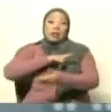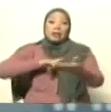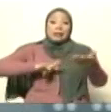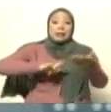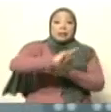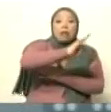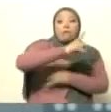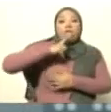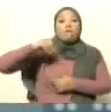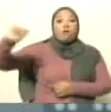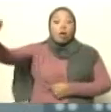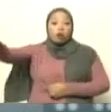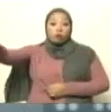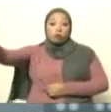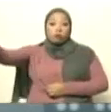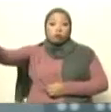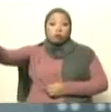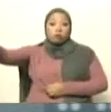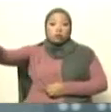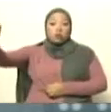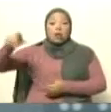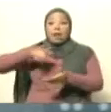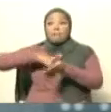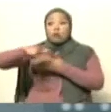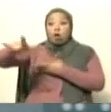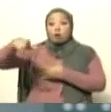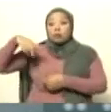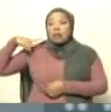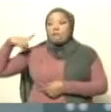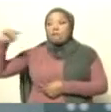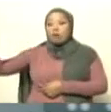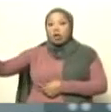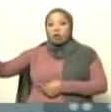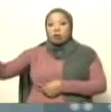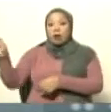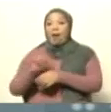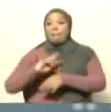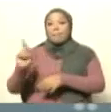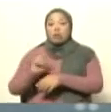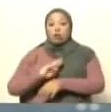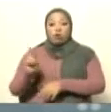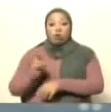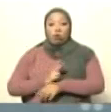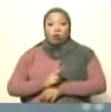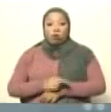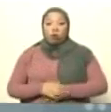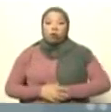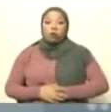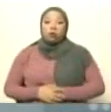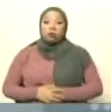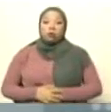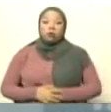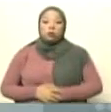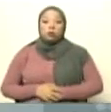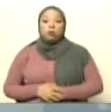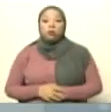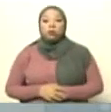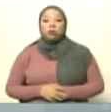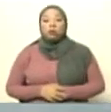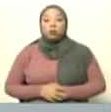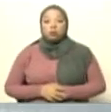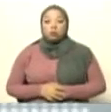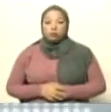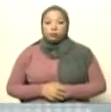retirada, la huida cobardemente desde el Palacio de Miraflores, huyendo